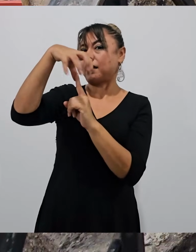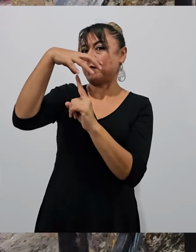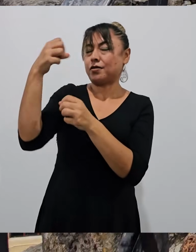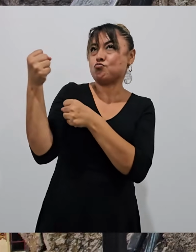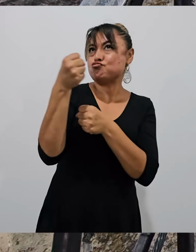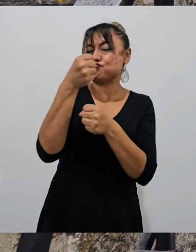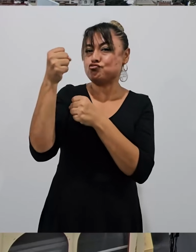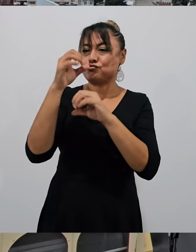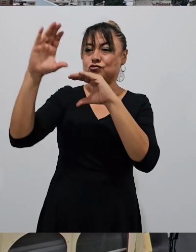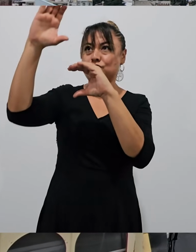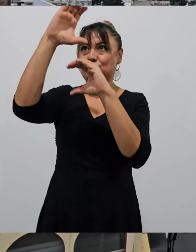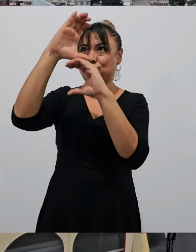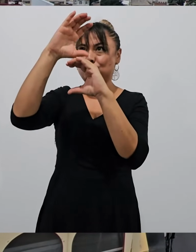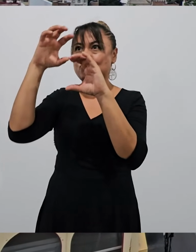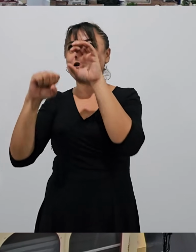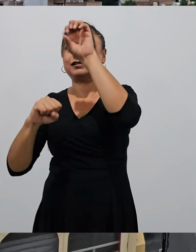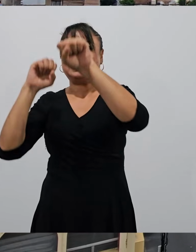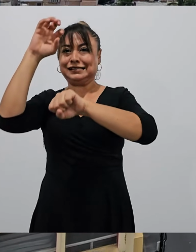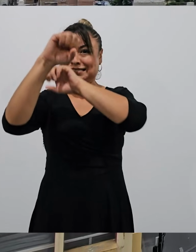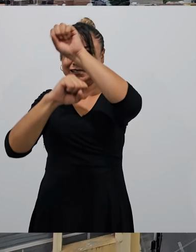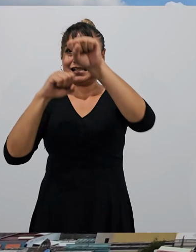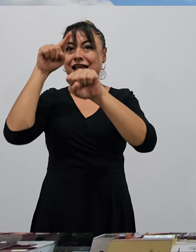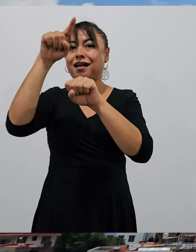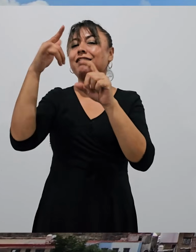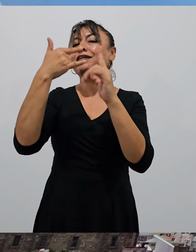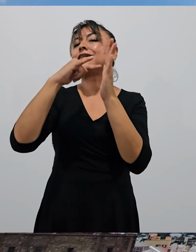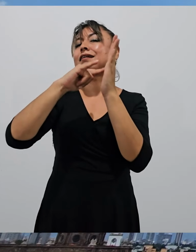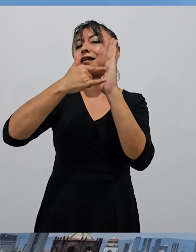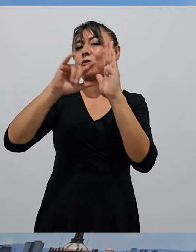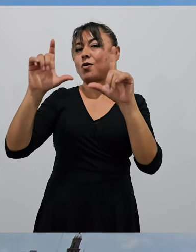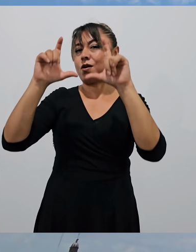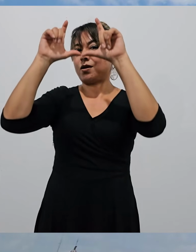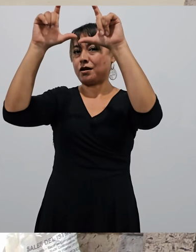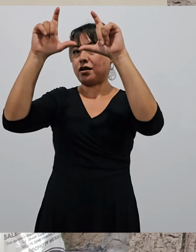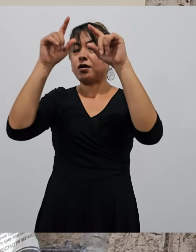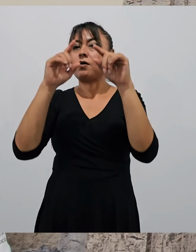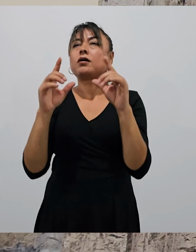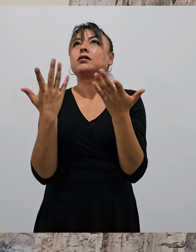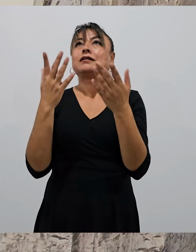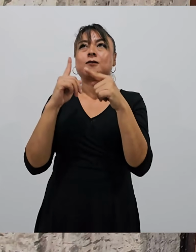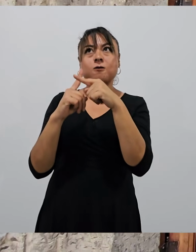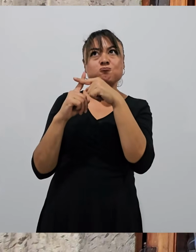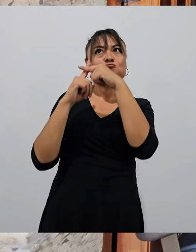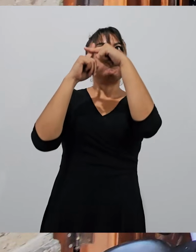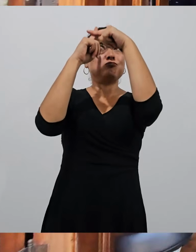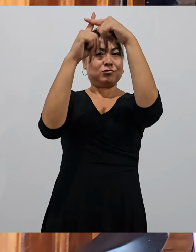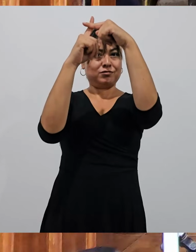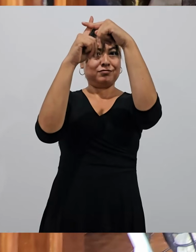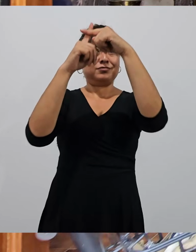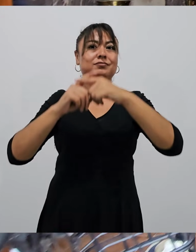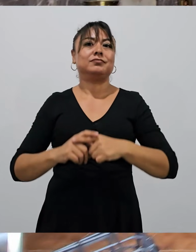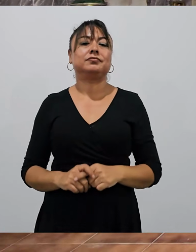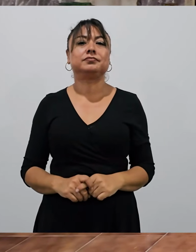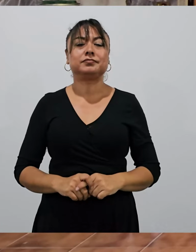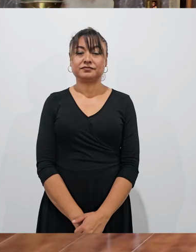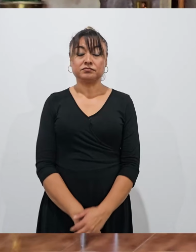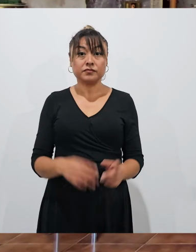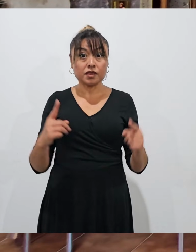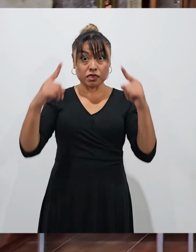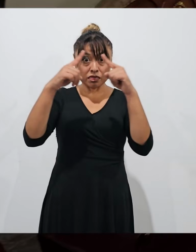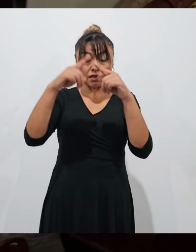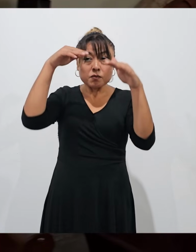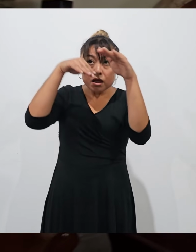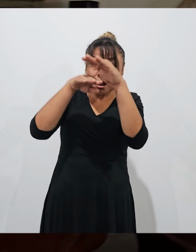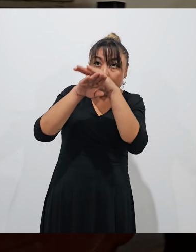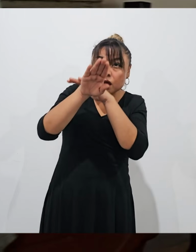el que se encuentra el reloj. Y el remate de la torre, al igual que en la cúpula, es una cruz. Al ingresar al templo encontramos un pequeño recibidor y una serie de